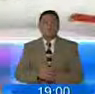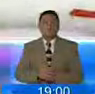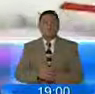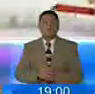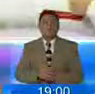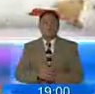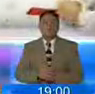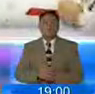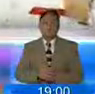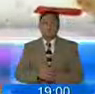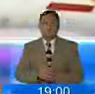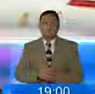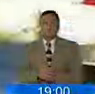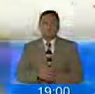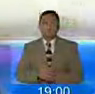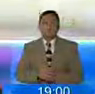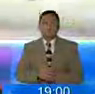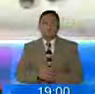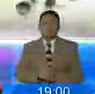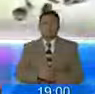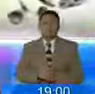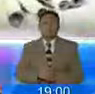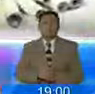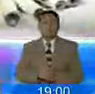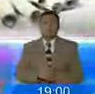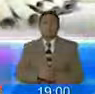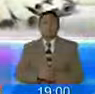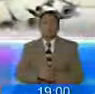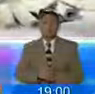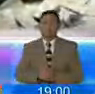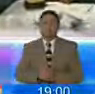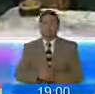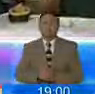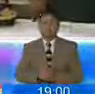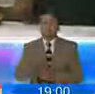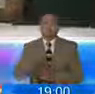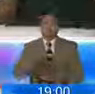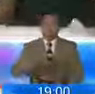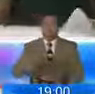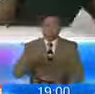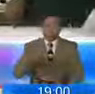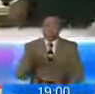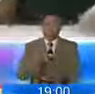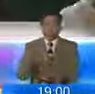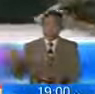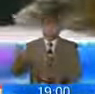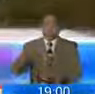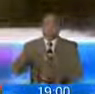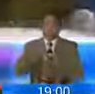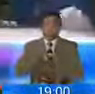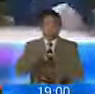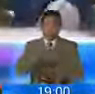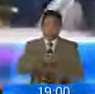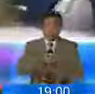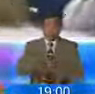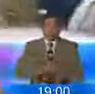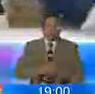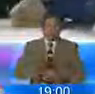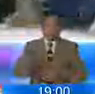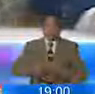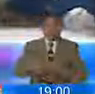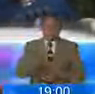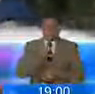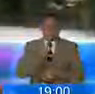¿cómo se ha desarrollado esta jornada? ¿Tiene supervisores? Ya, muchas gracias. Tiene que pedir autorización al